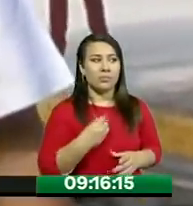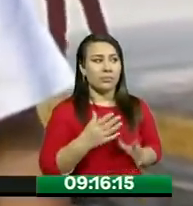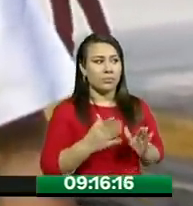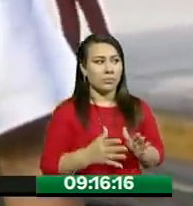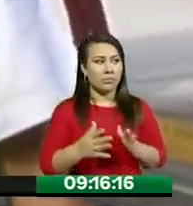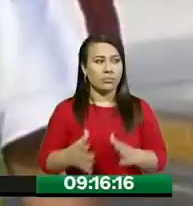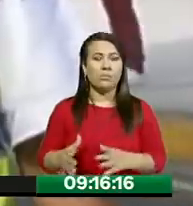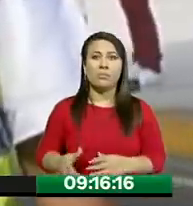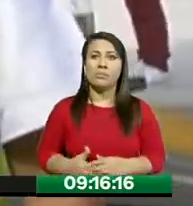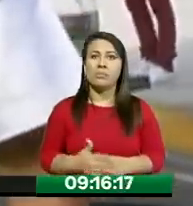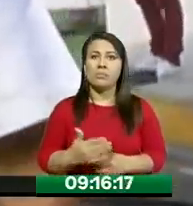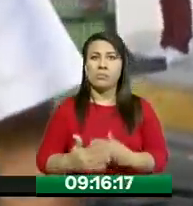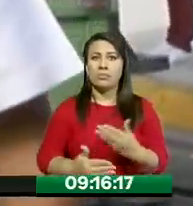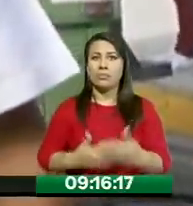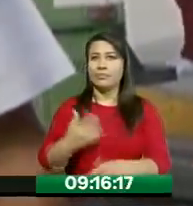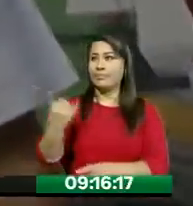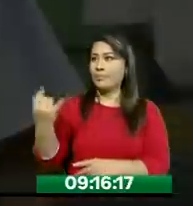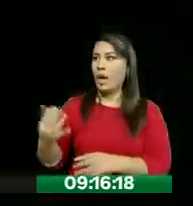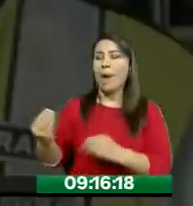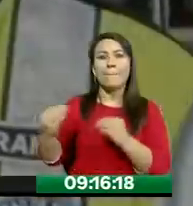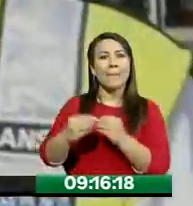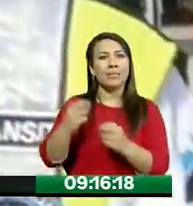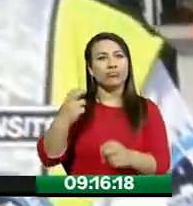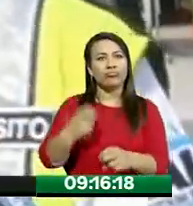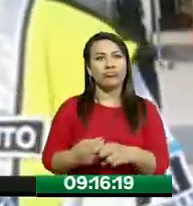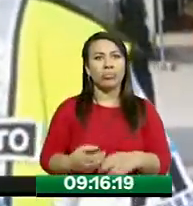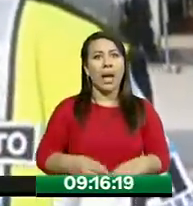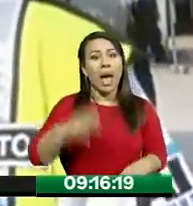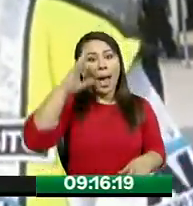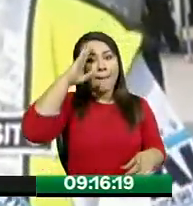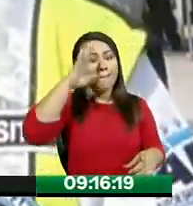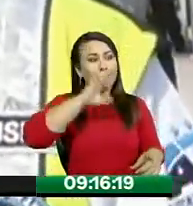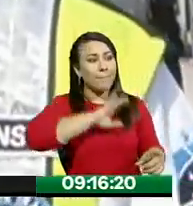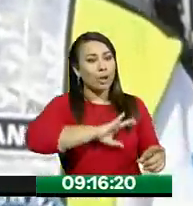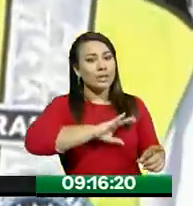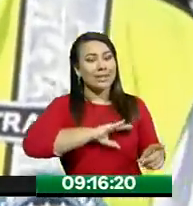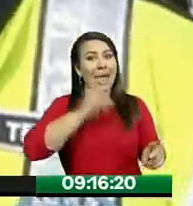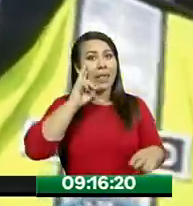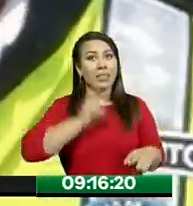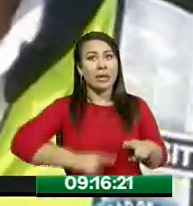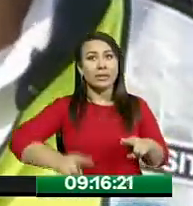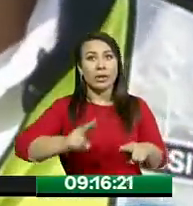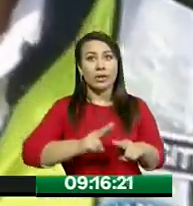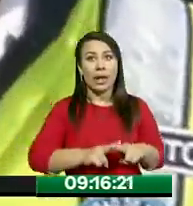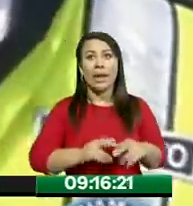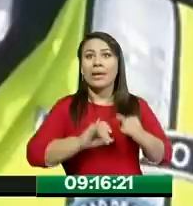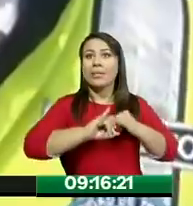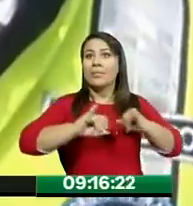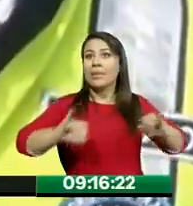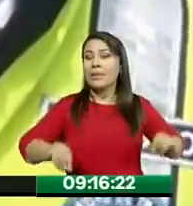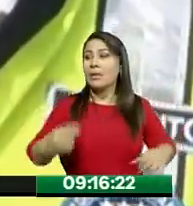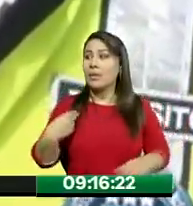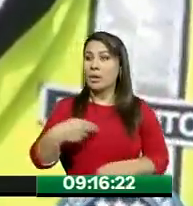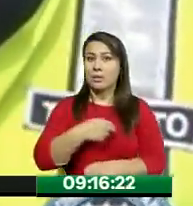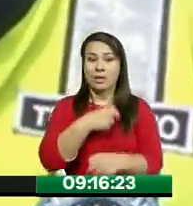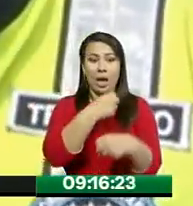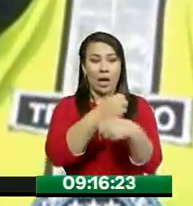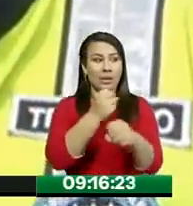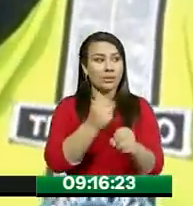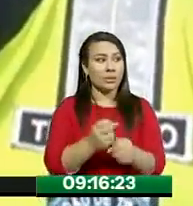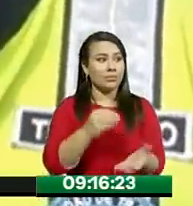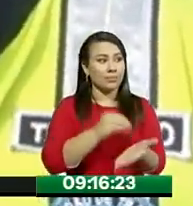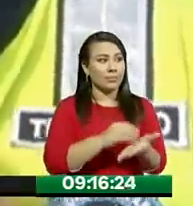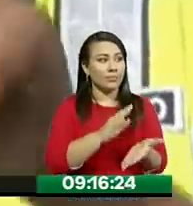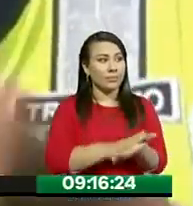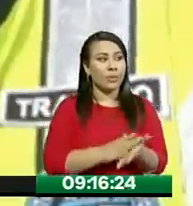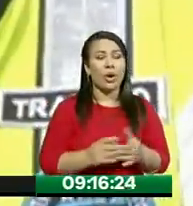constante contaminación, no solamente porque hay descargas domésticas, sino también por unas descargas también que son inorgánicas, como botellas de